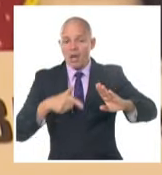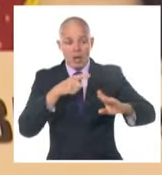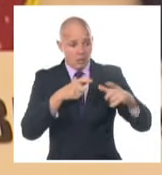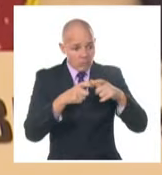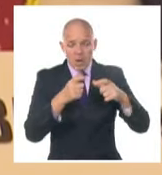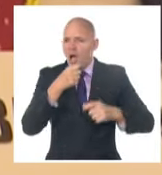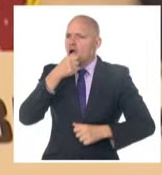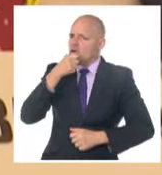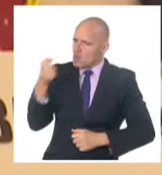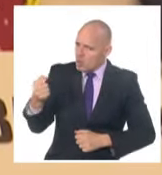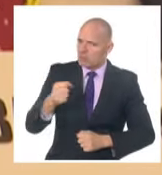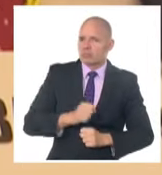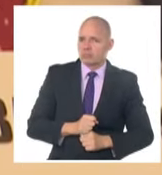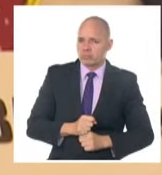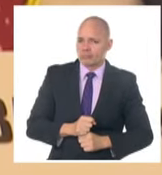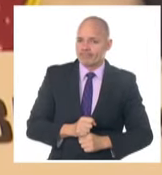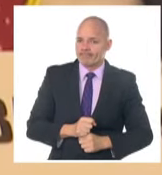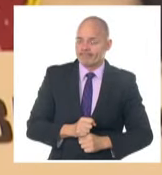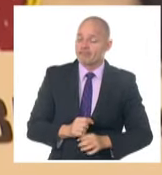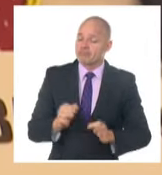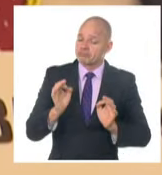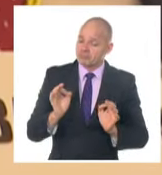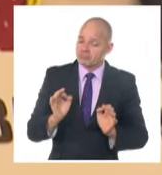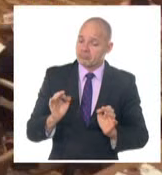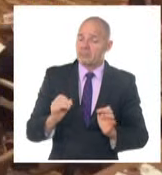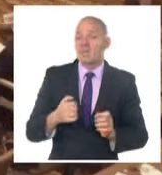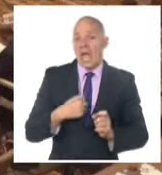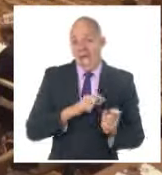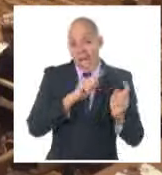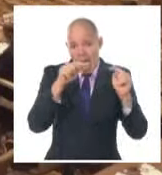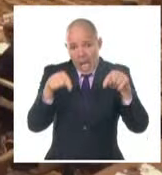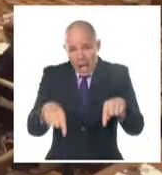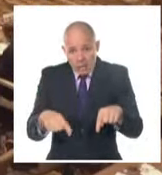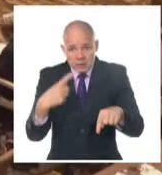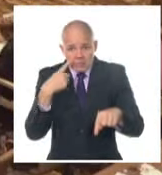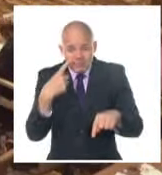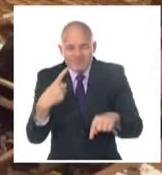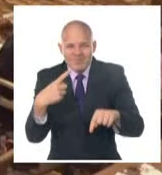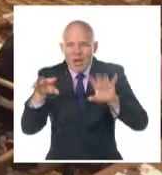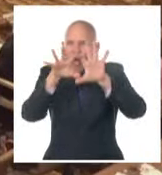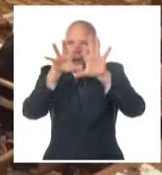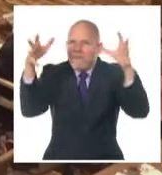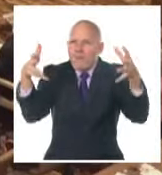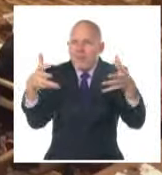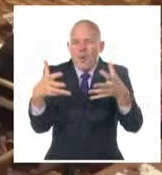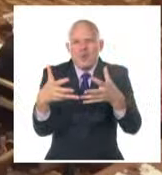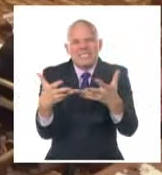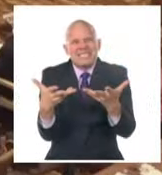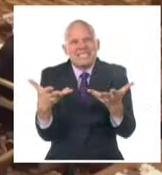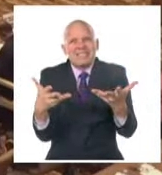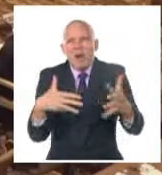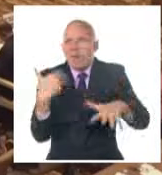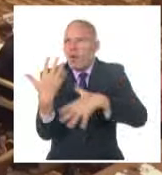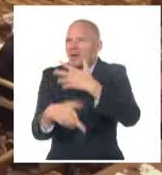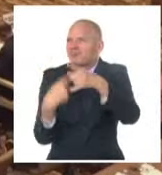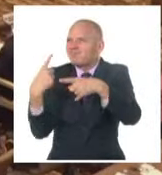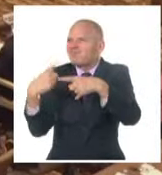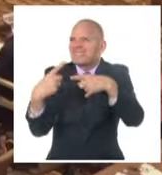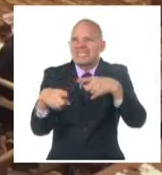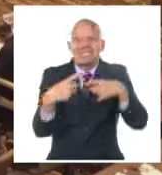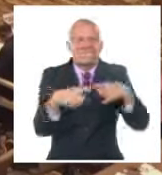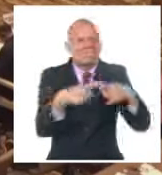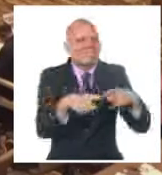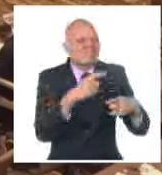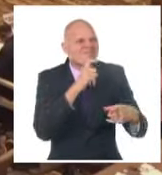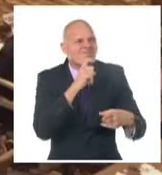nuestros países. Hoy, ante nuevos desafíos mundiales, es imperativo